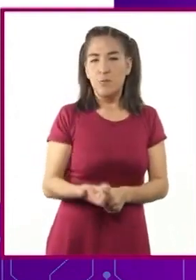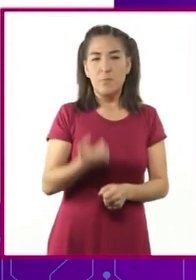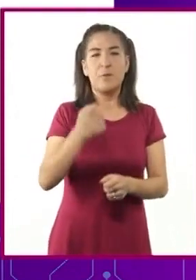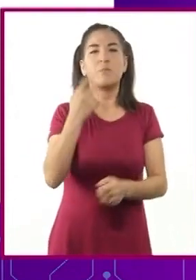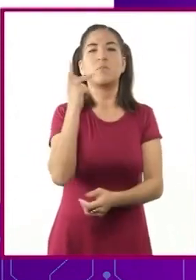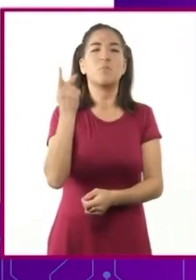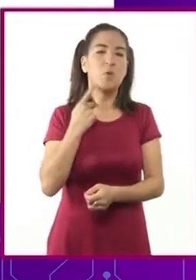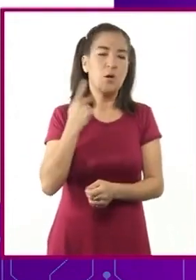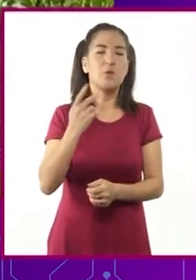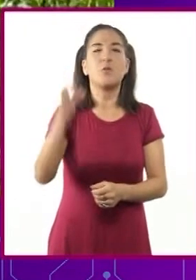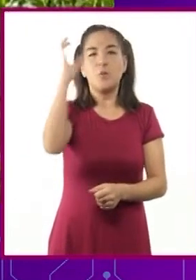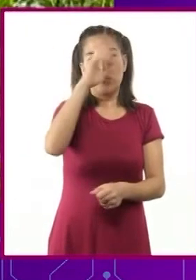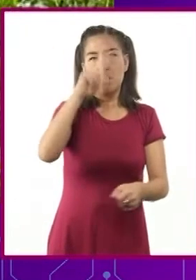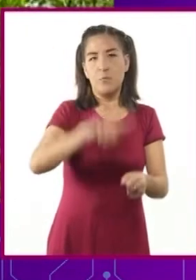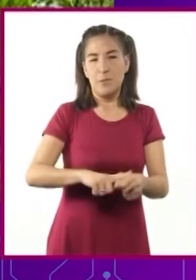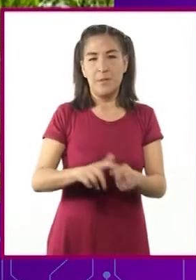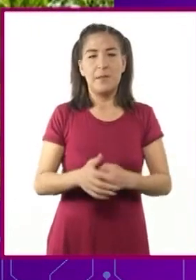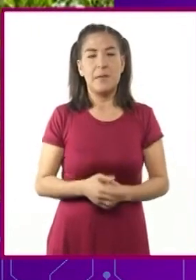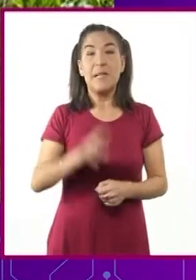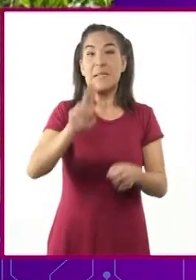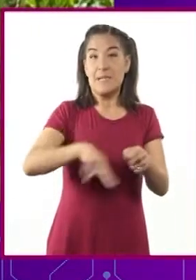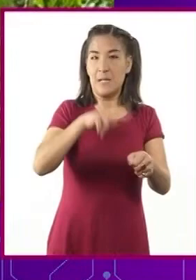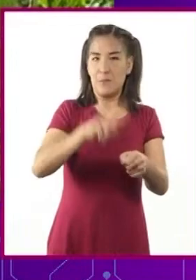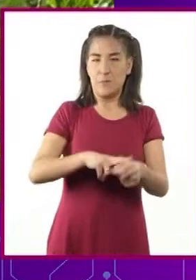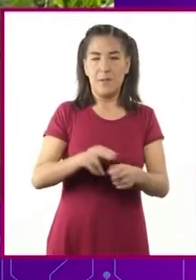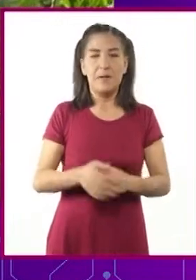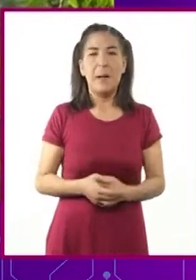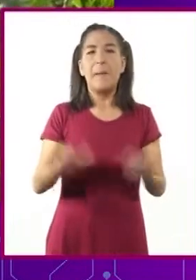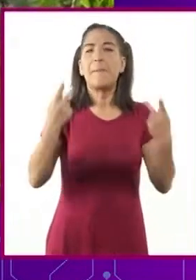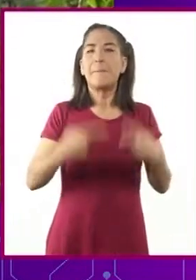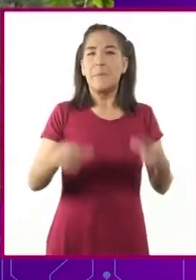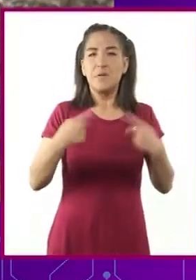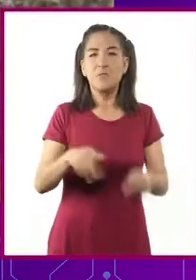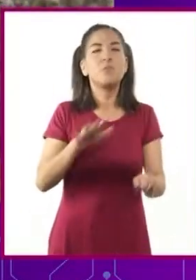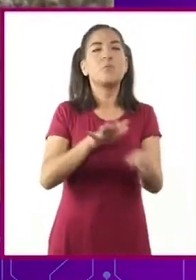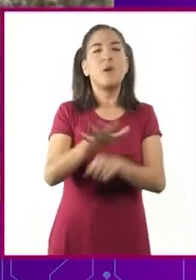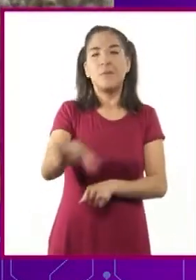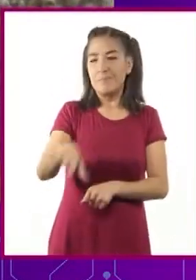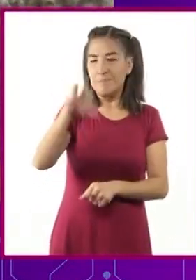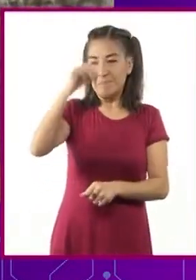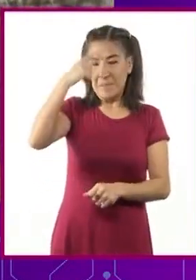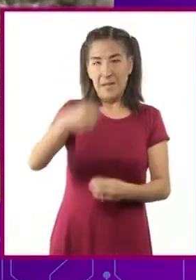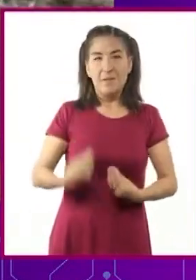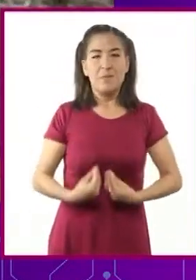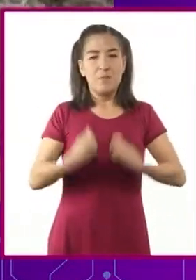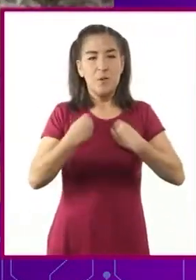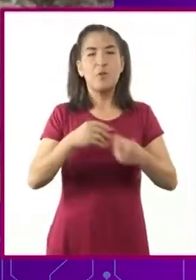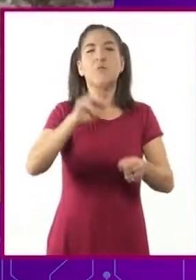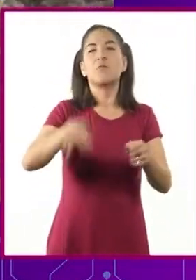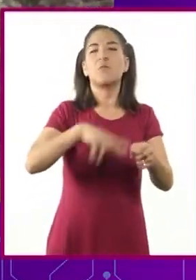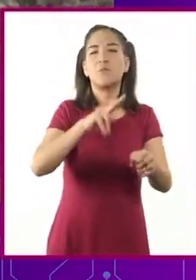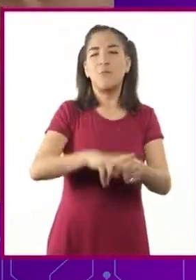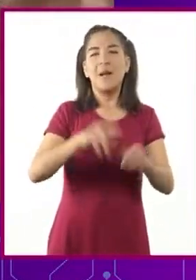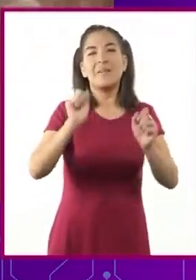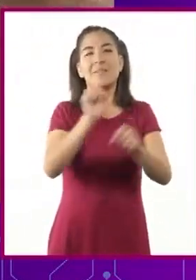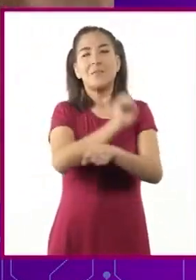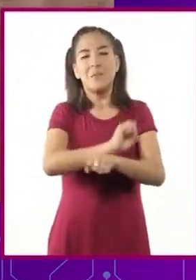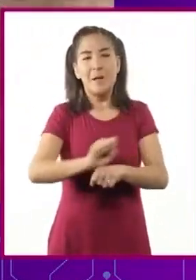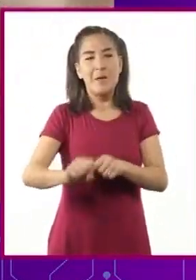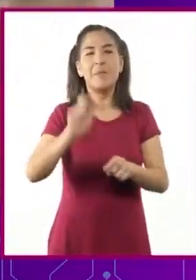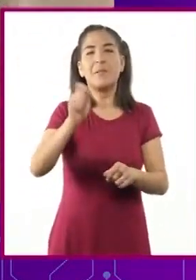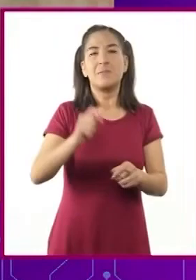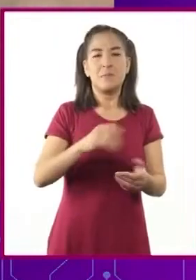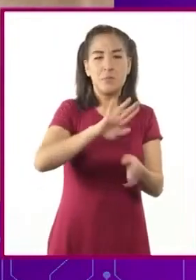políticos y culturales. Naturales. La gente elige para vivir zonas con clima templado, relieve